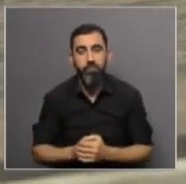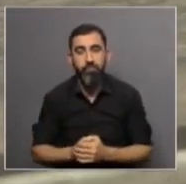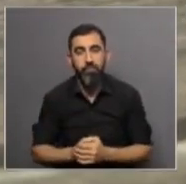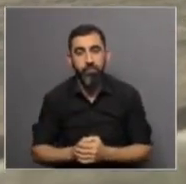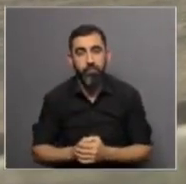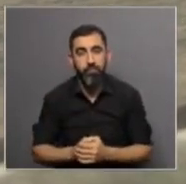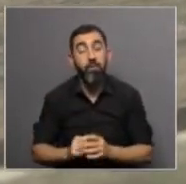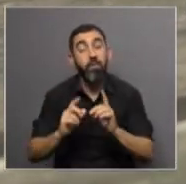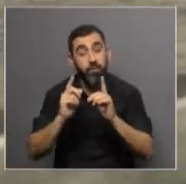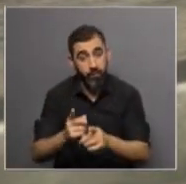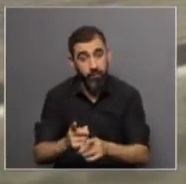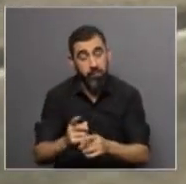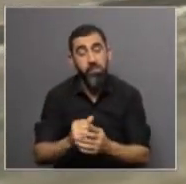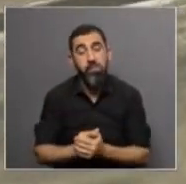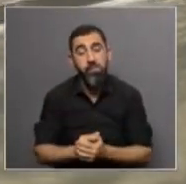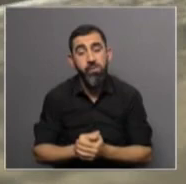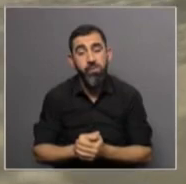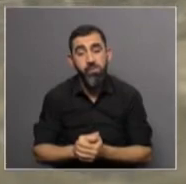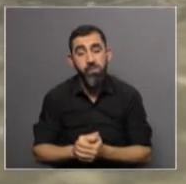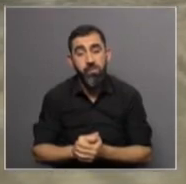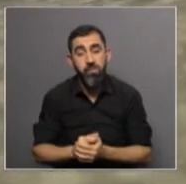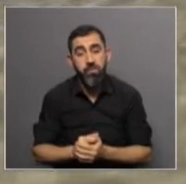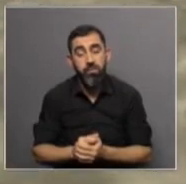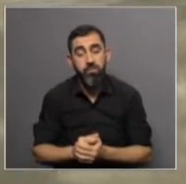Y ahí tenemos a